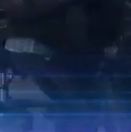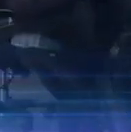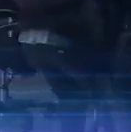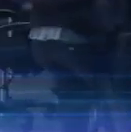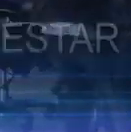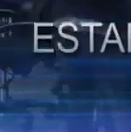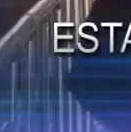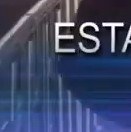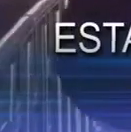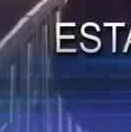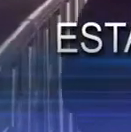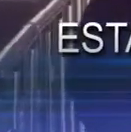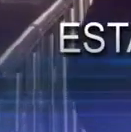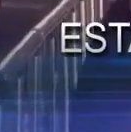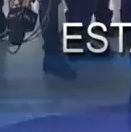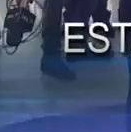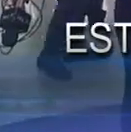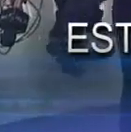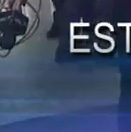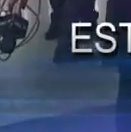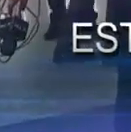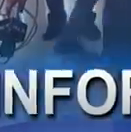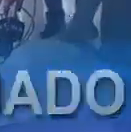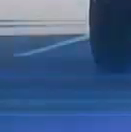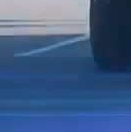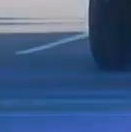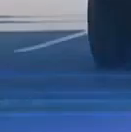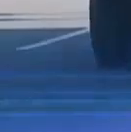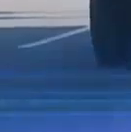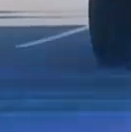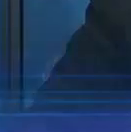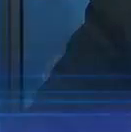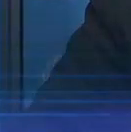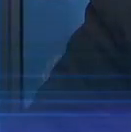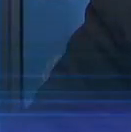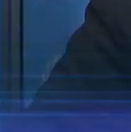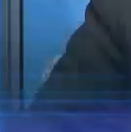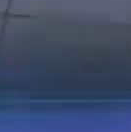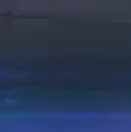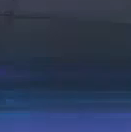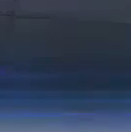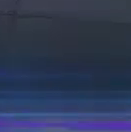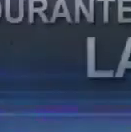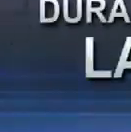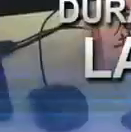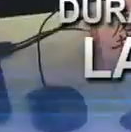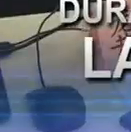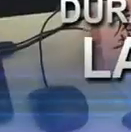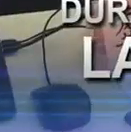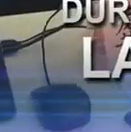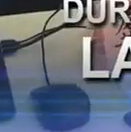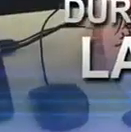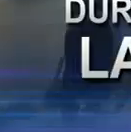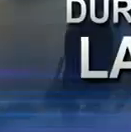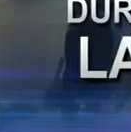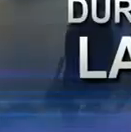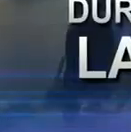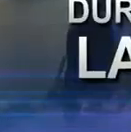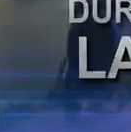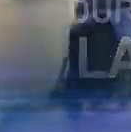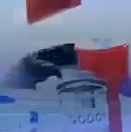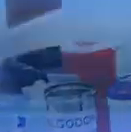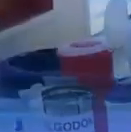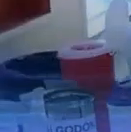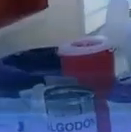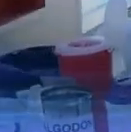Porque usted debe estar completamente informado de la situación que vive nuestro país y el mundo durante la emergencia sanitaria por el COVID-19.